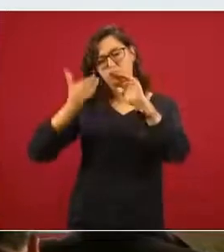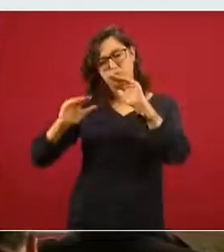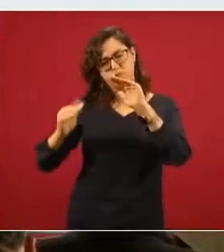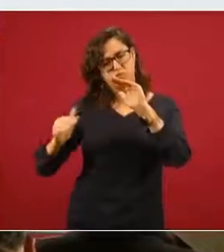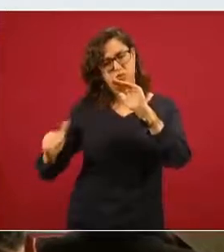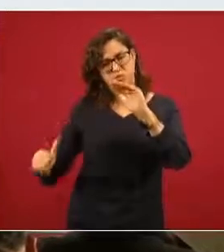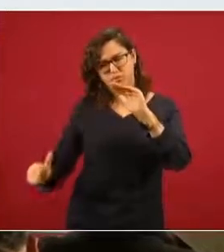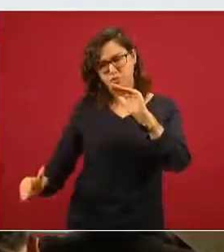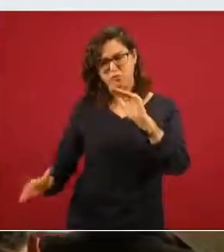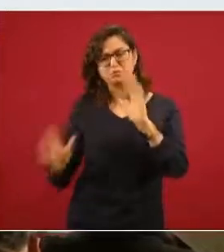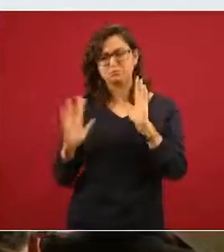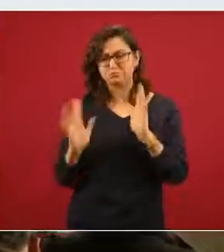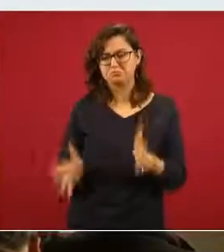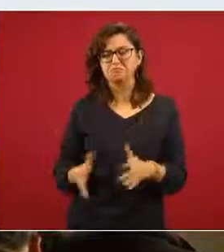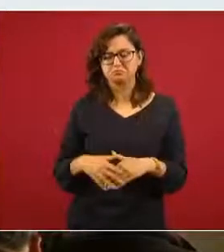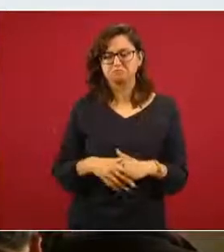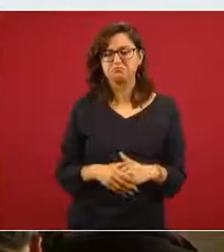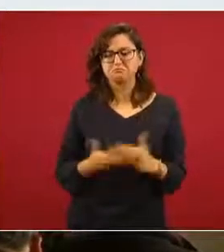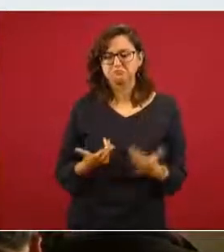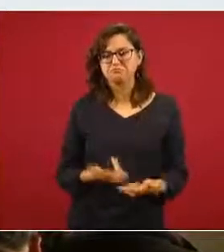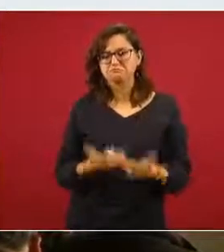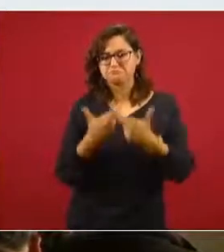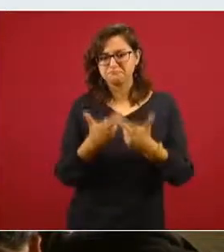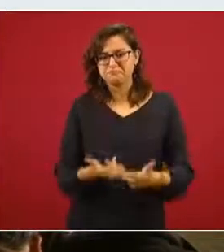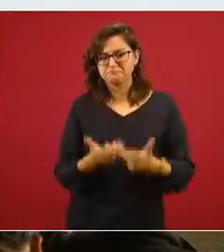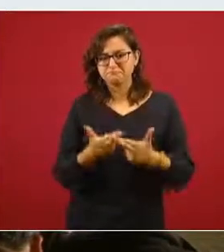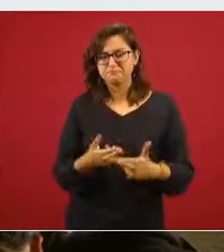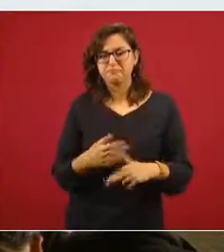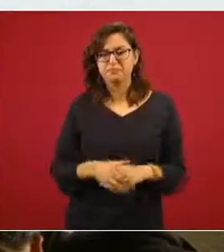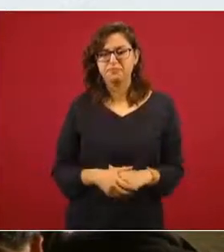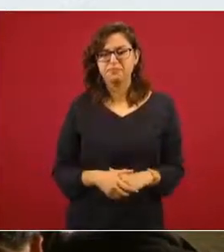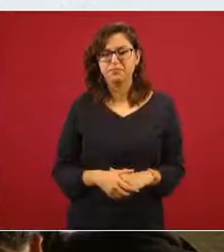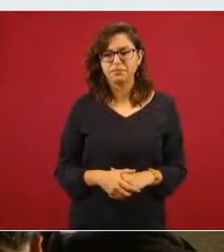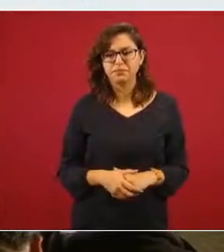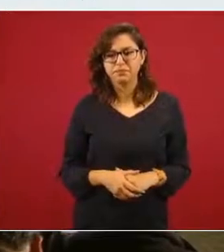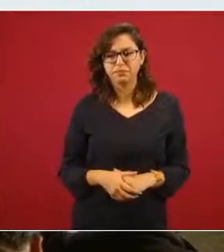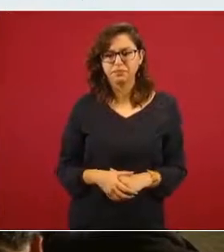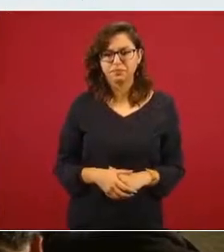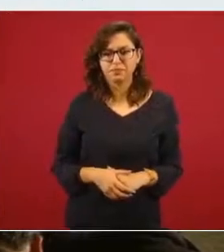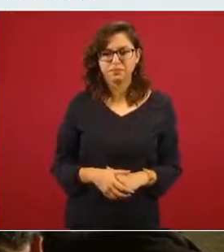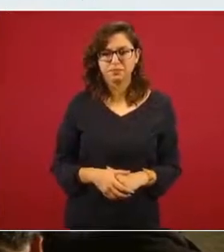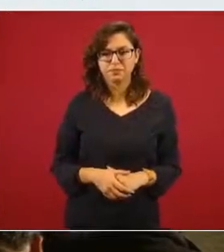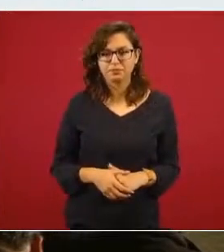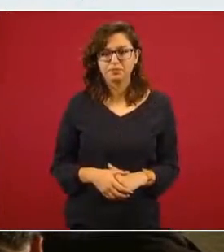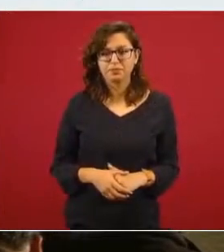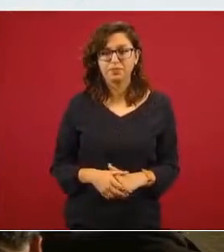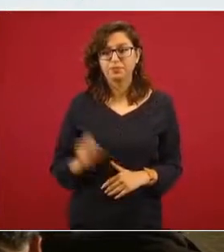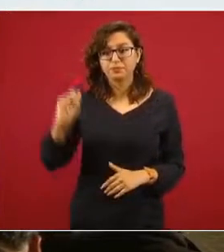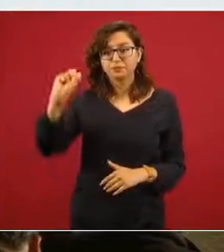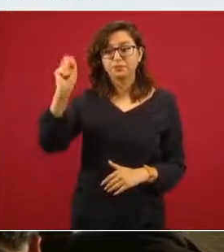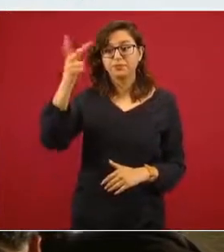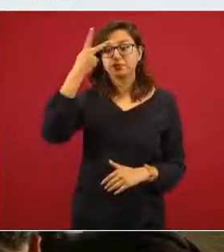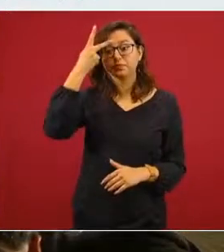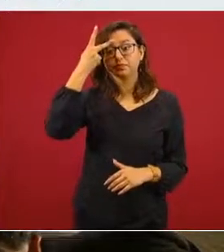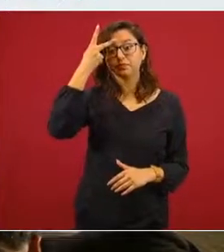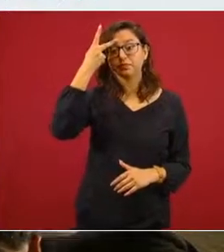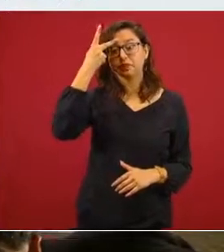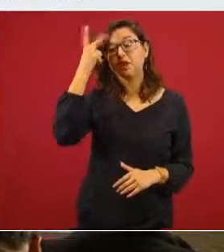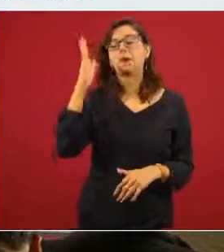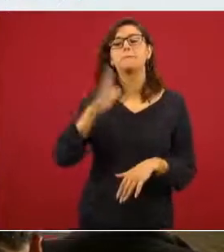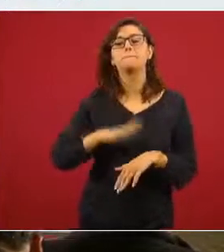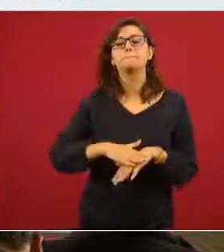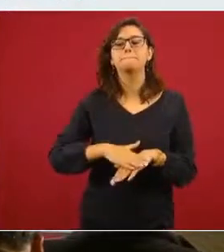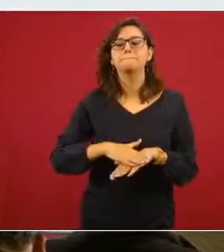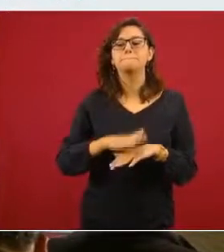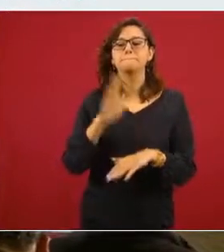continuo en la ocupación hospitalaria de Quintana Roo. La siguiente. San Luis Potosí tiene un patrón más estable